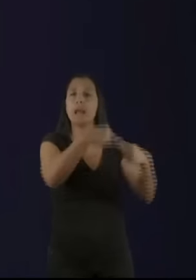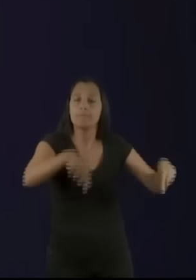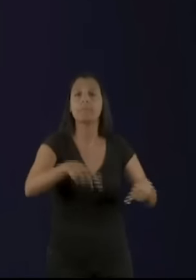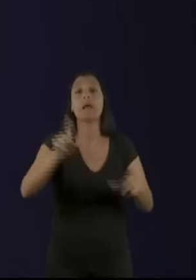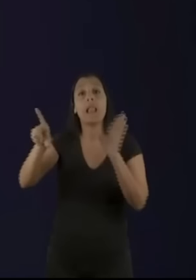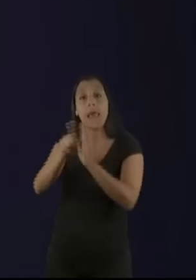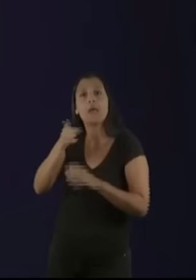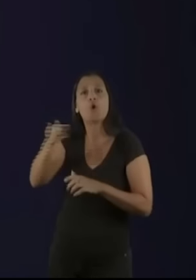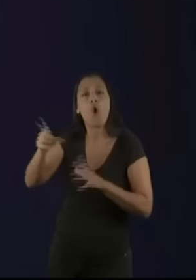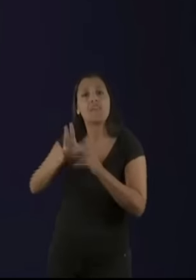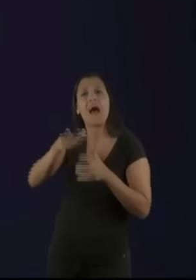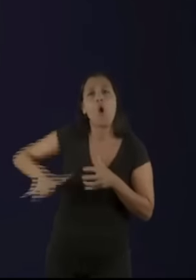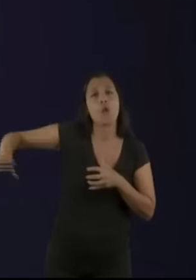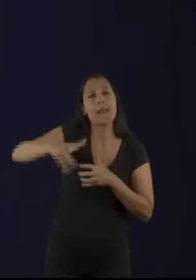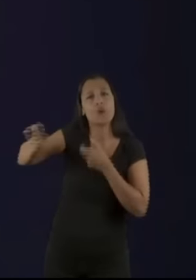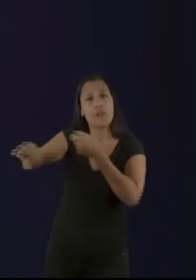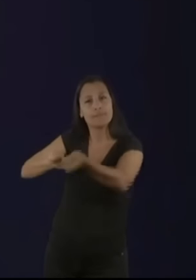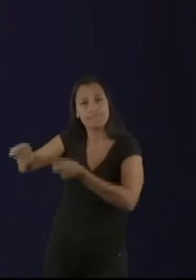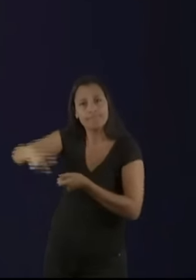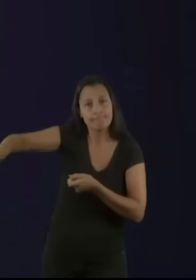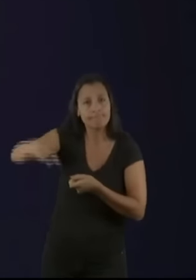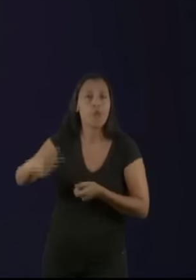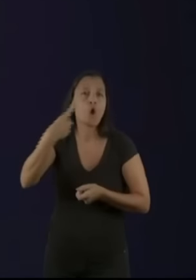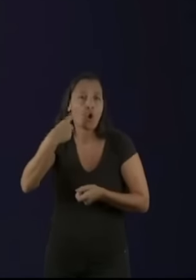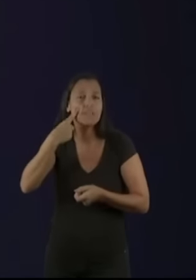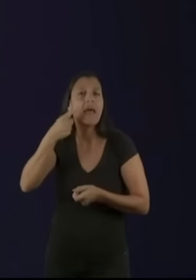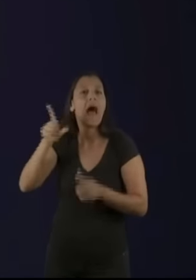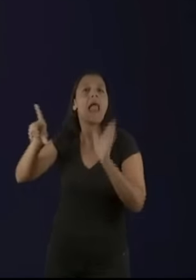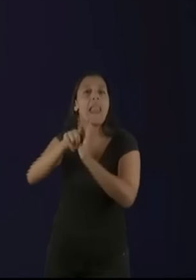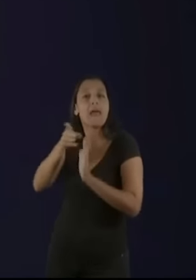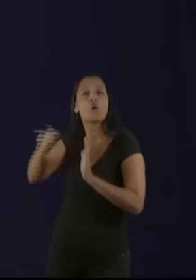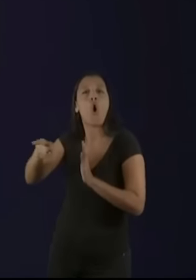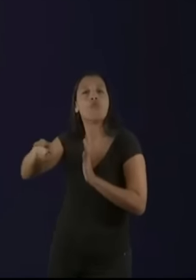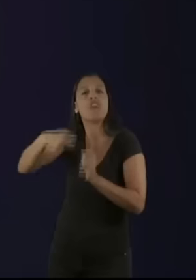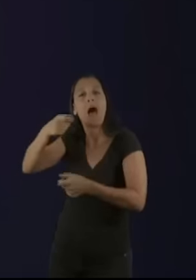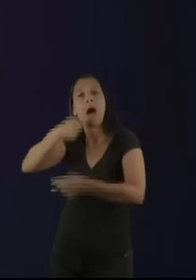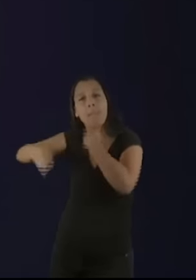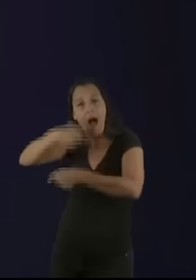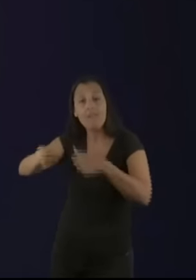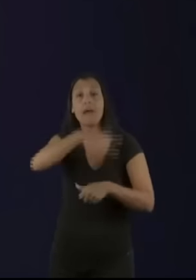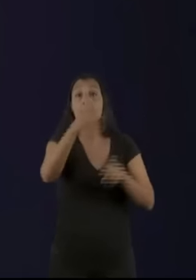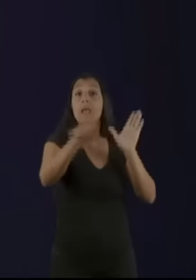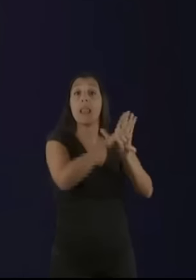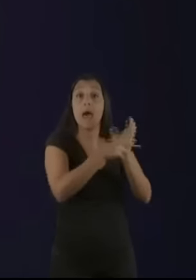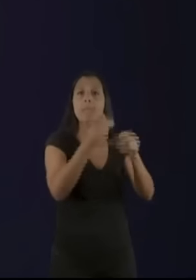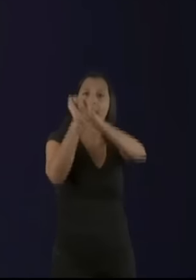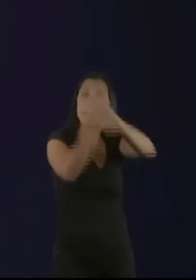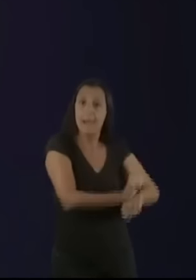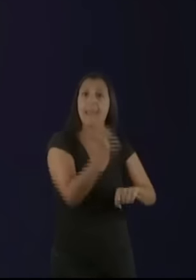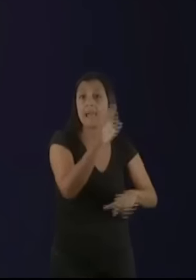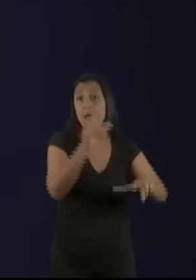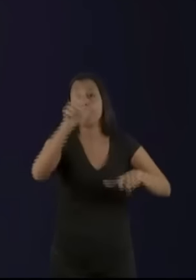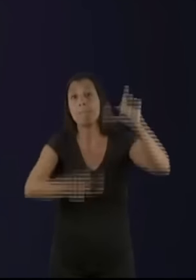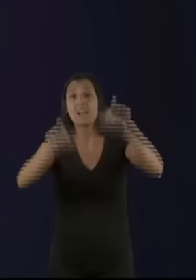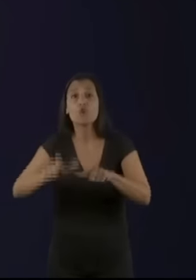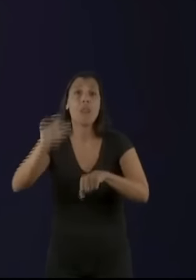organizaciones criminales o conocida como ley antimafia y la ley de penas para los organizadores de